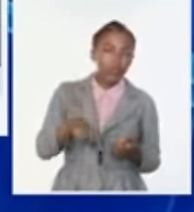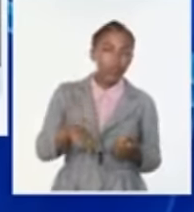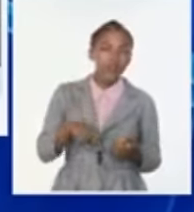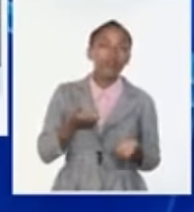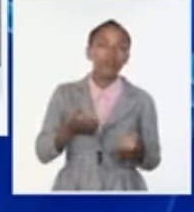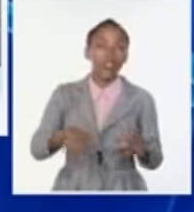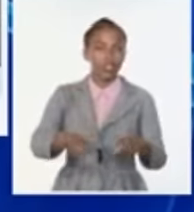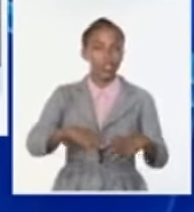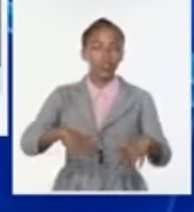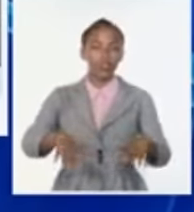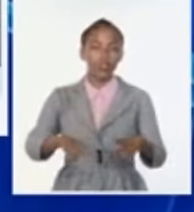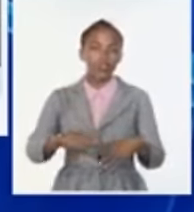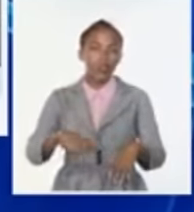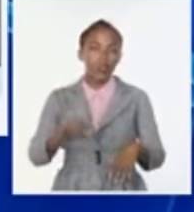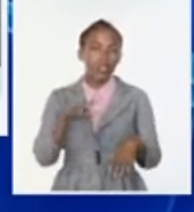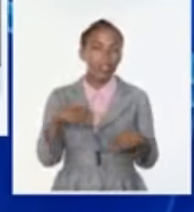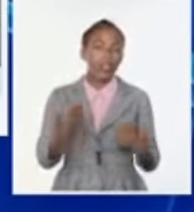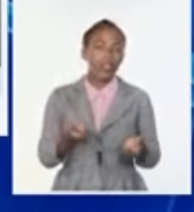el orden de los